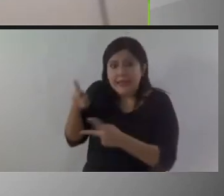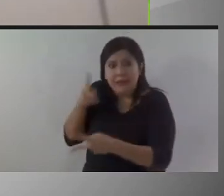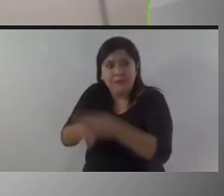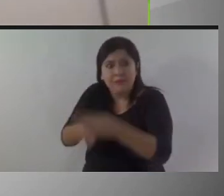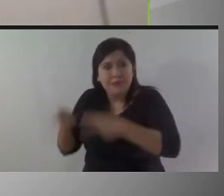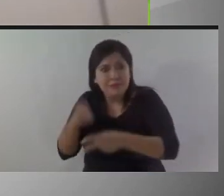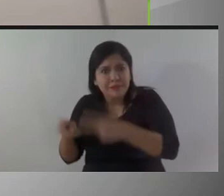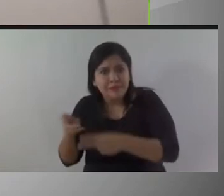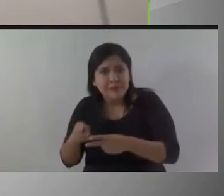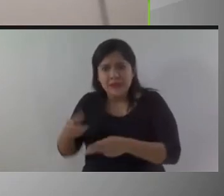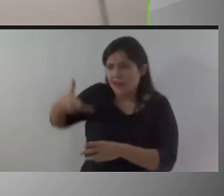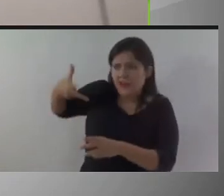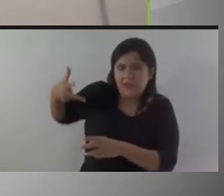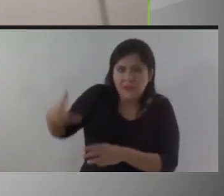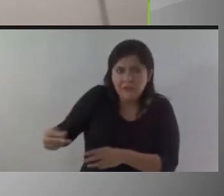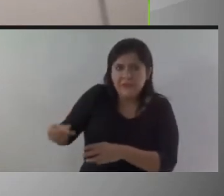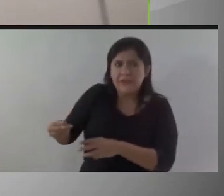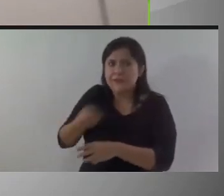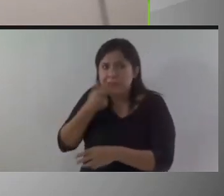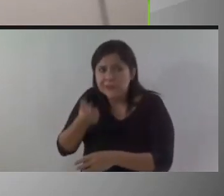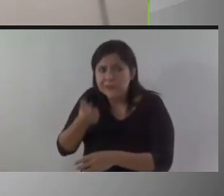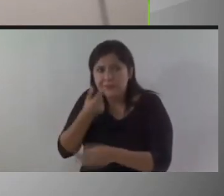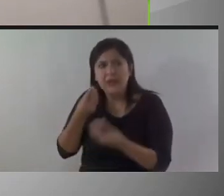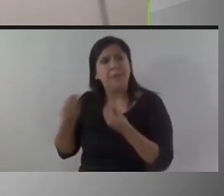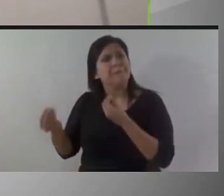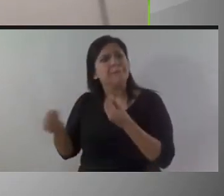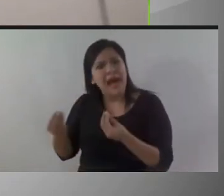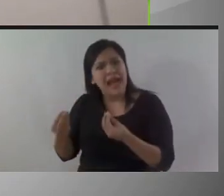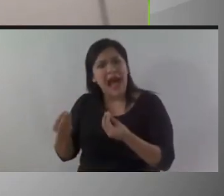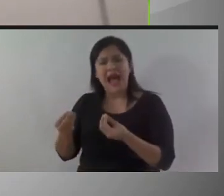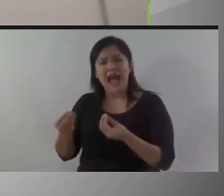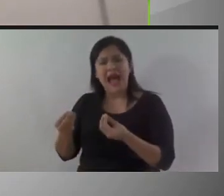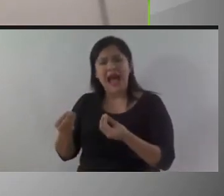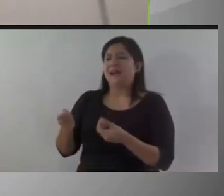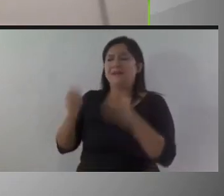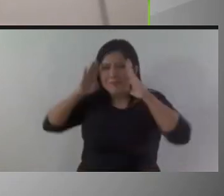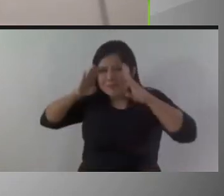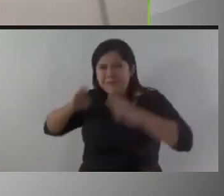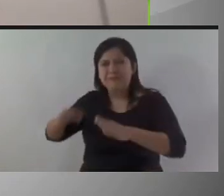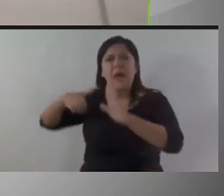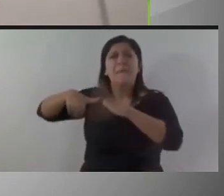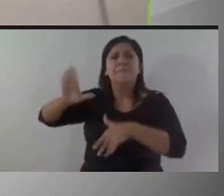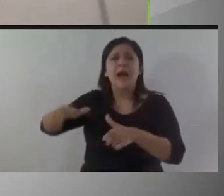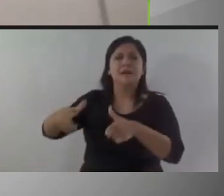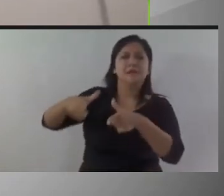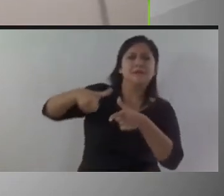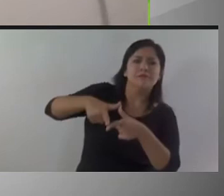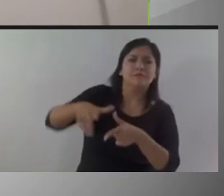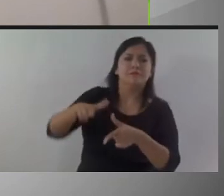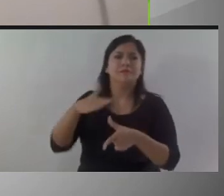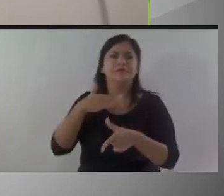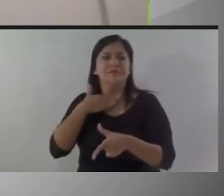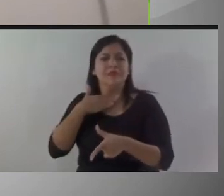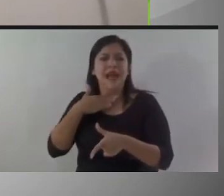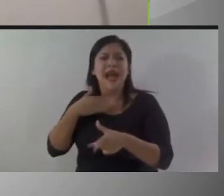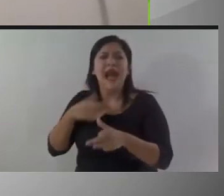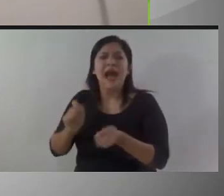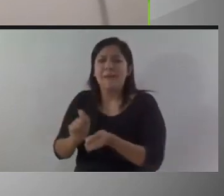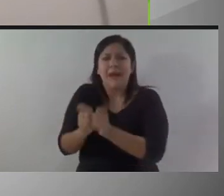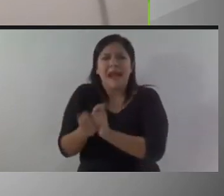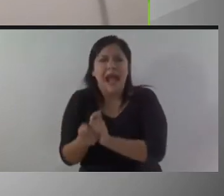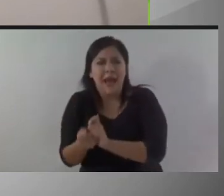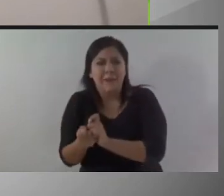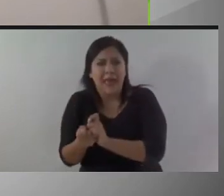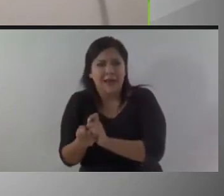intervenciones destinadas a corregir la apariencia de los genitales, para que los genitales se vean